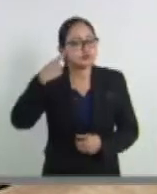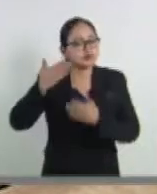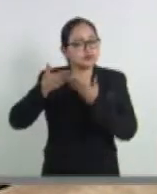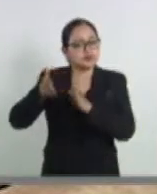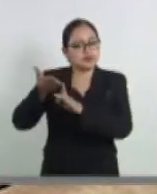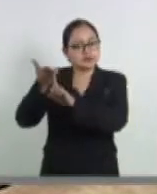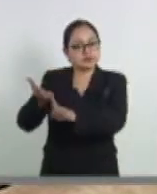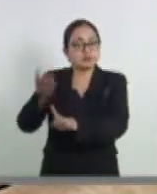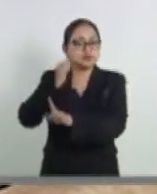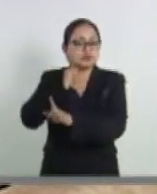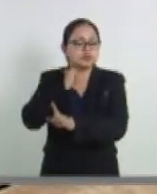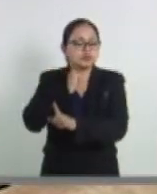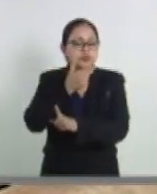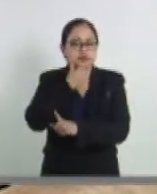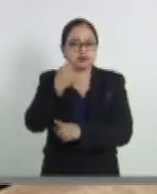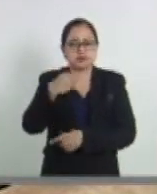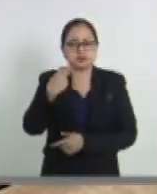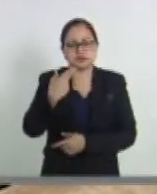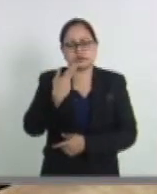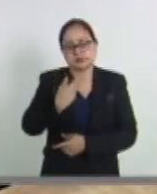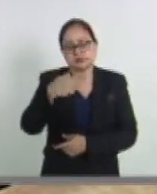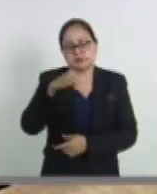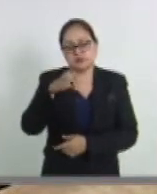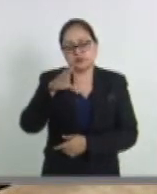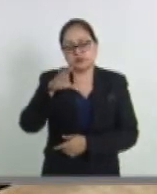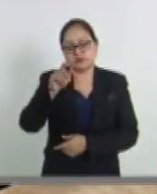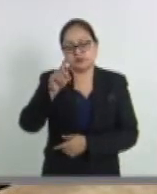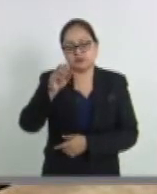En el escaño del senador Héctor Flores.